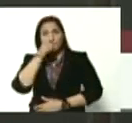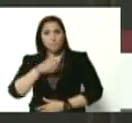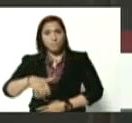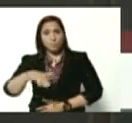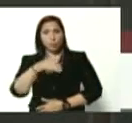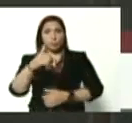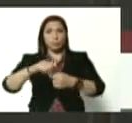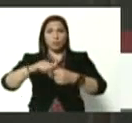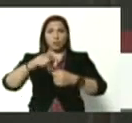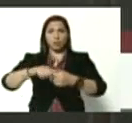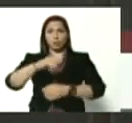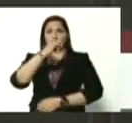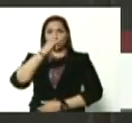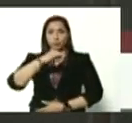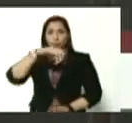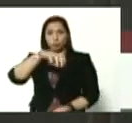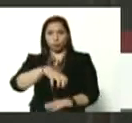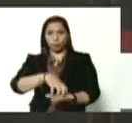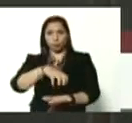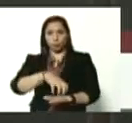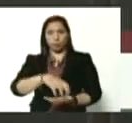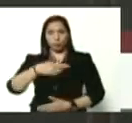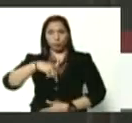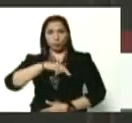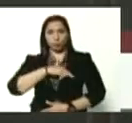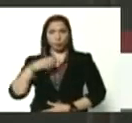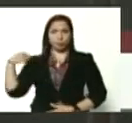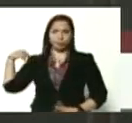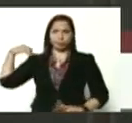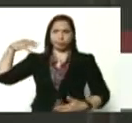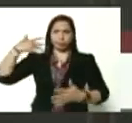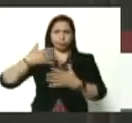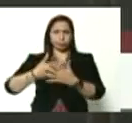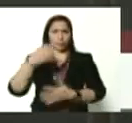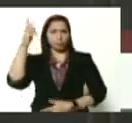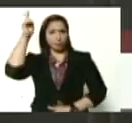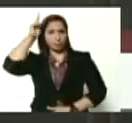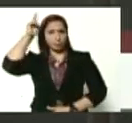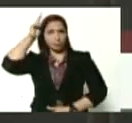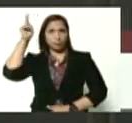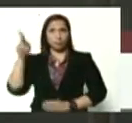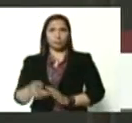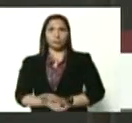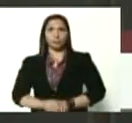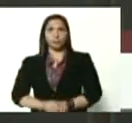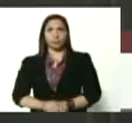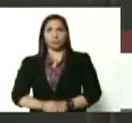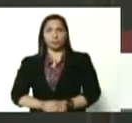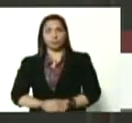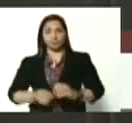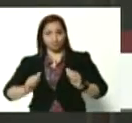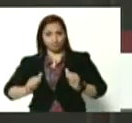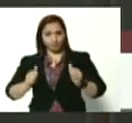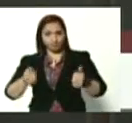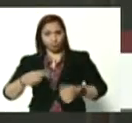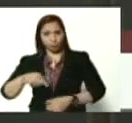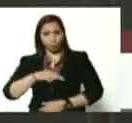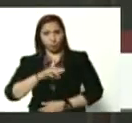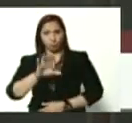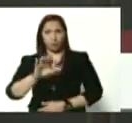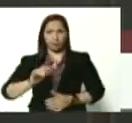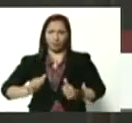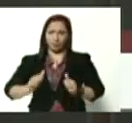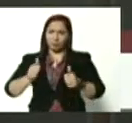maracaibo ahora nuestros ancestros que dieron origen a nuestra patria y quiero